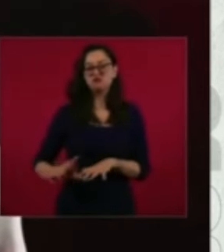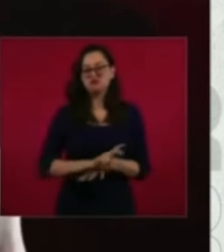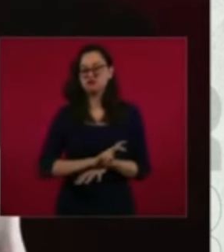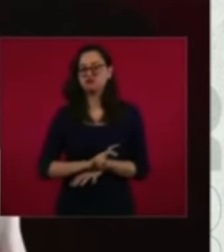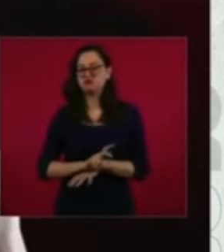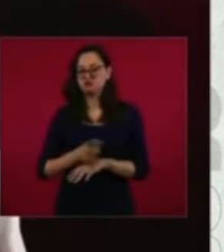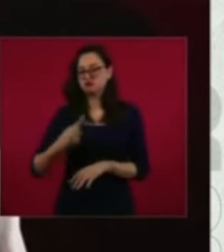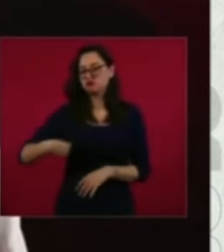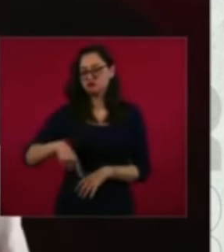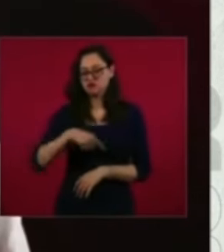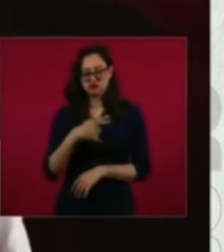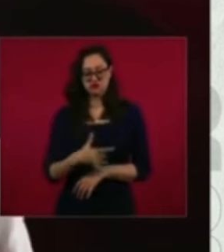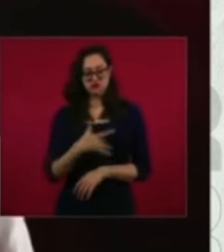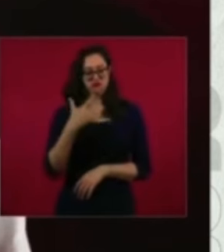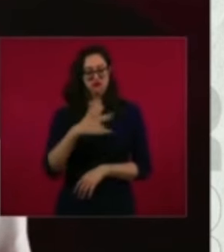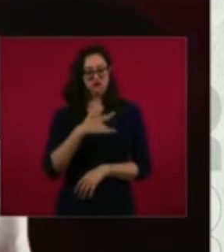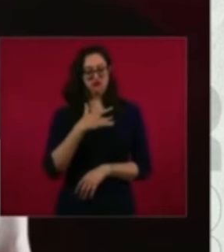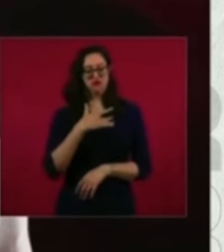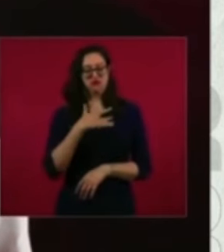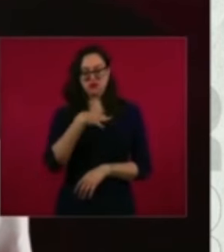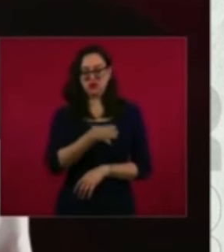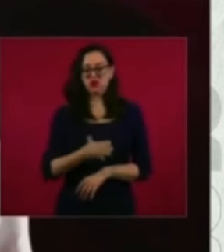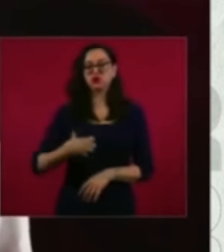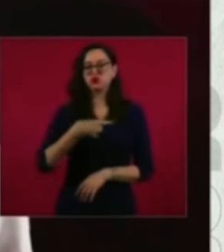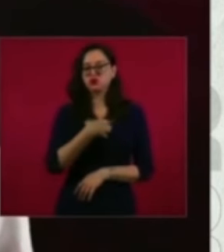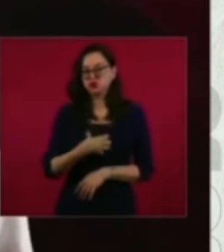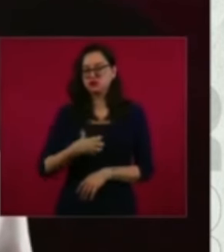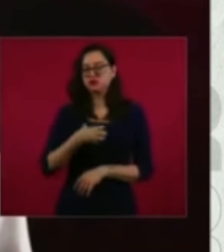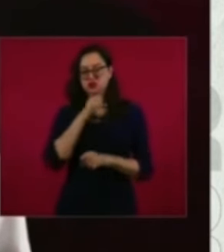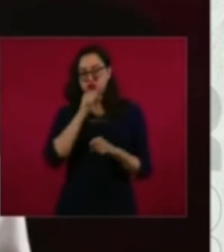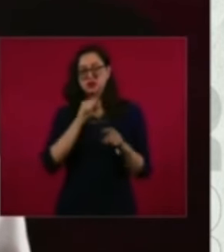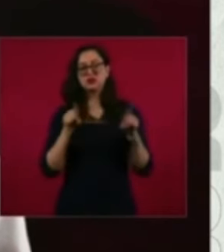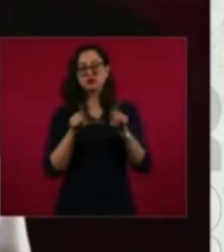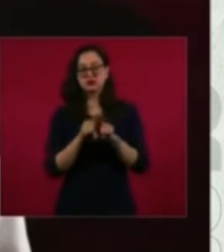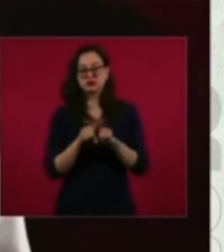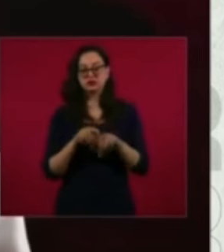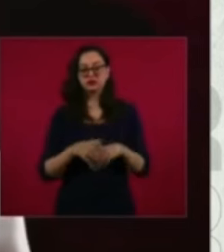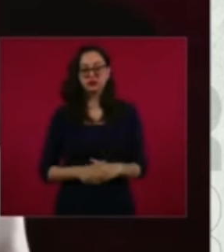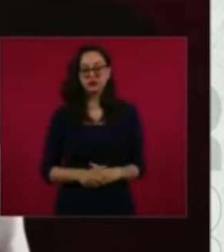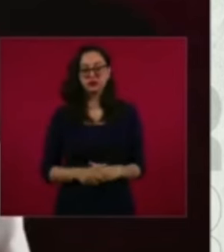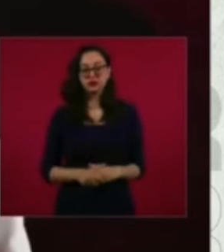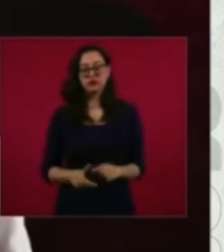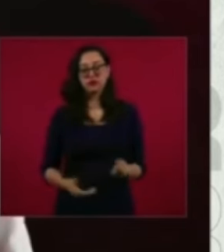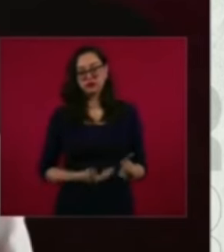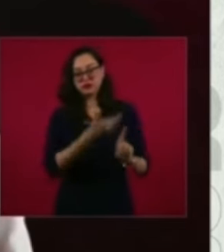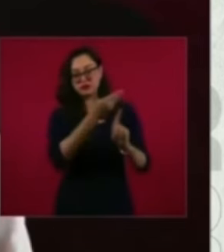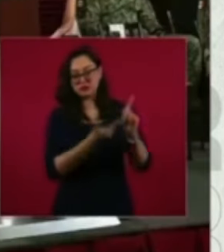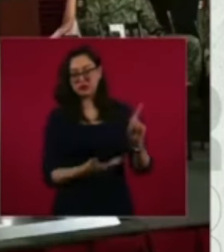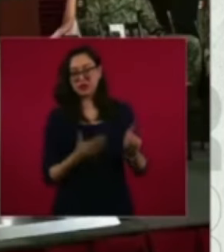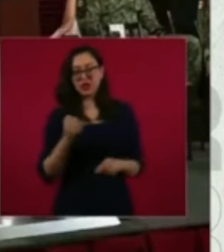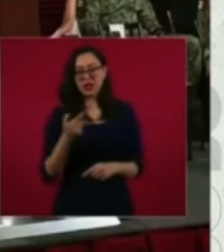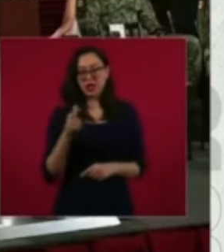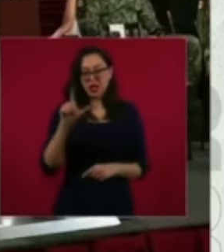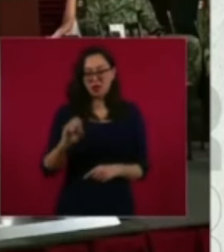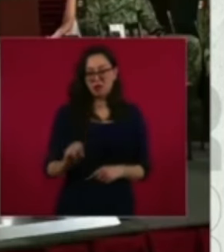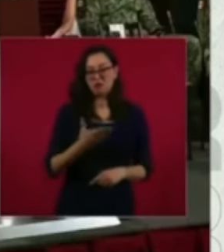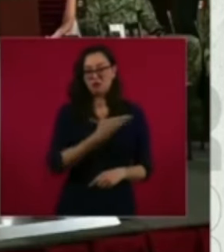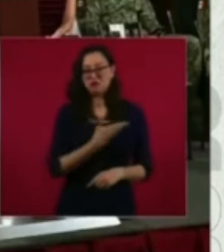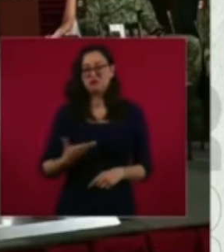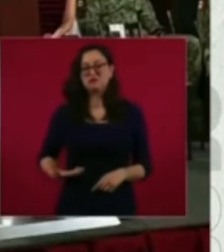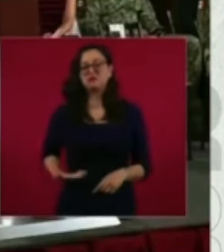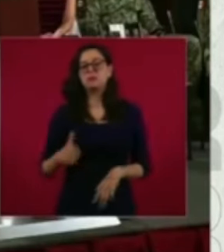vida emocional Man sentil México el más mejor